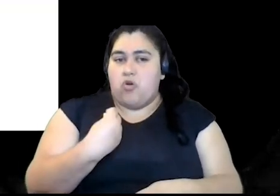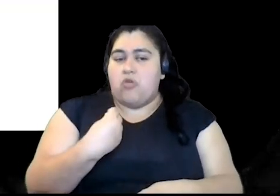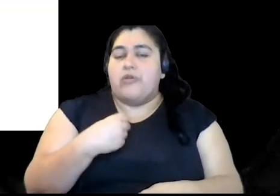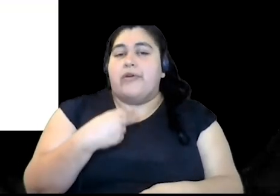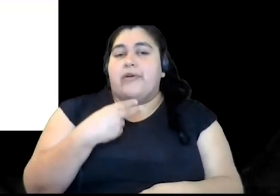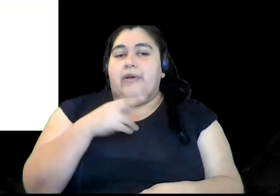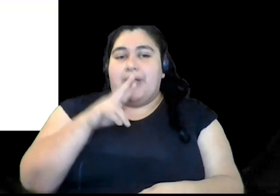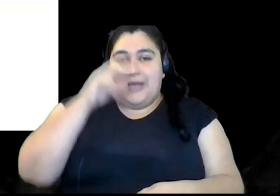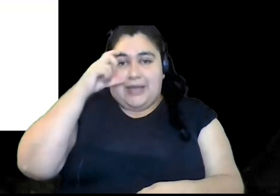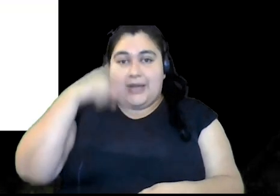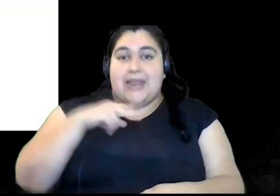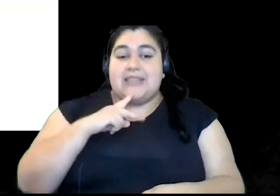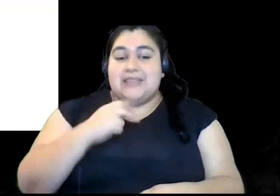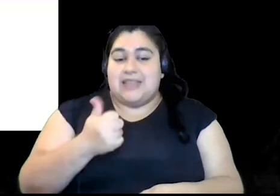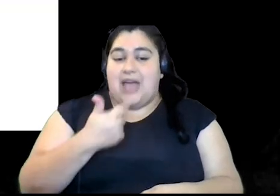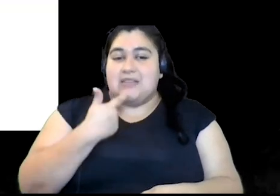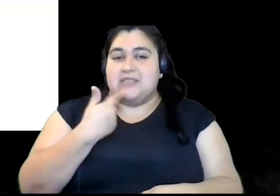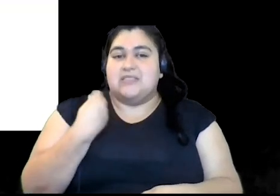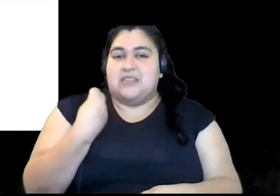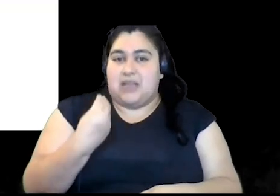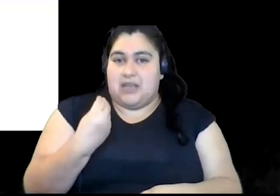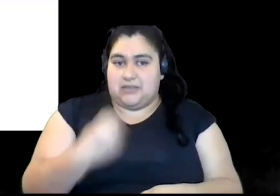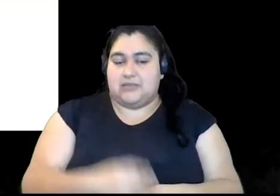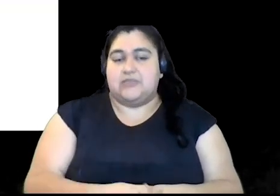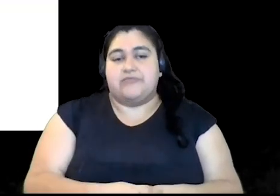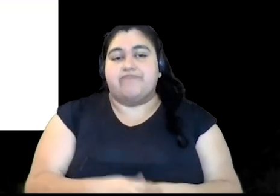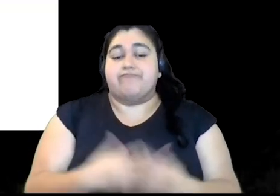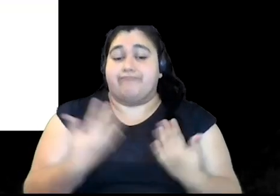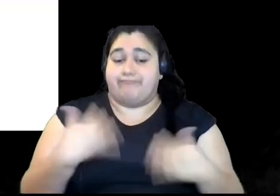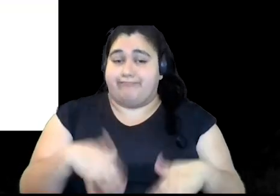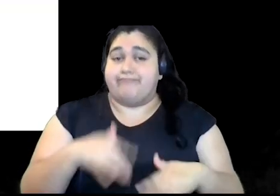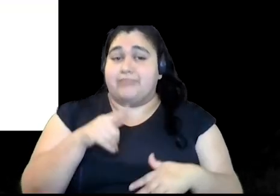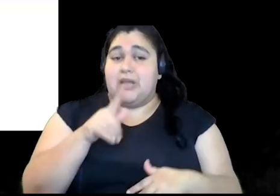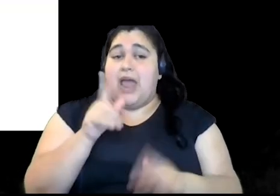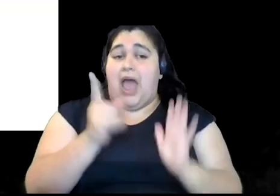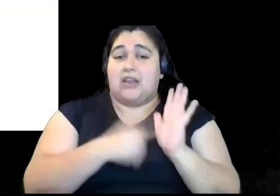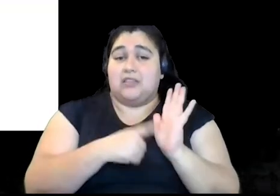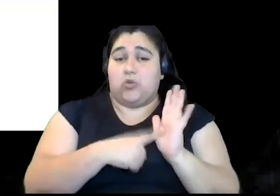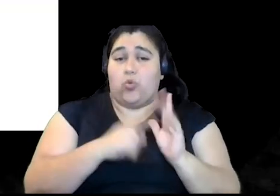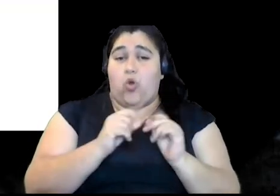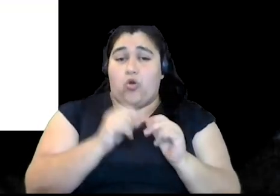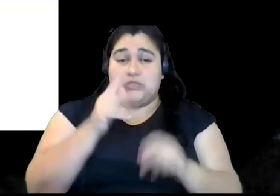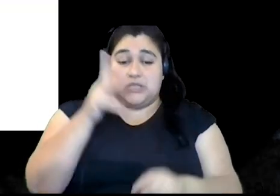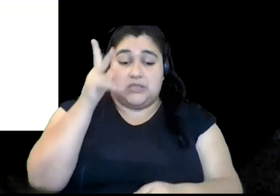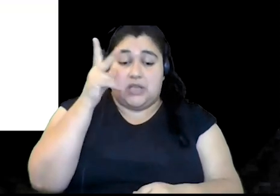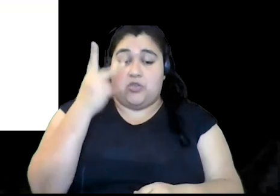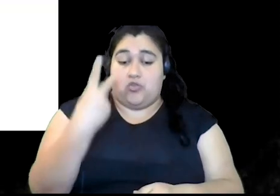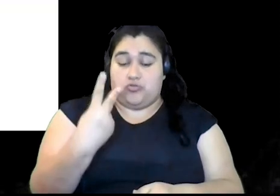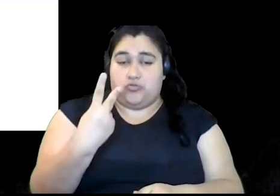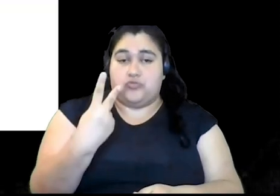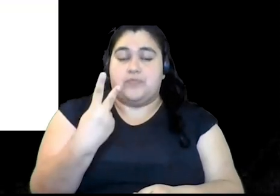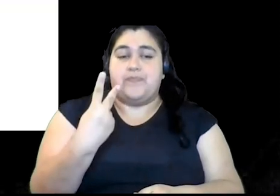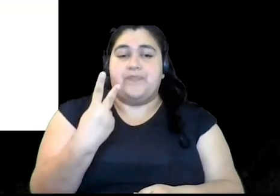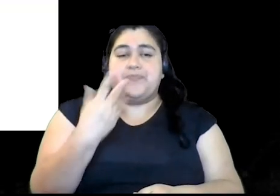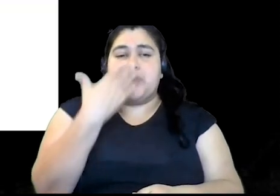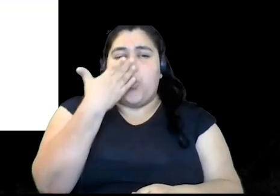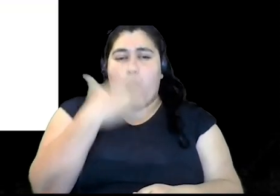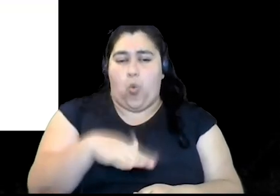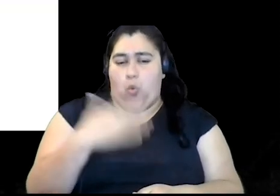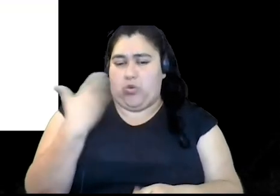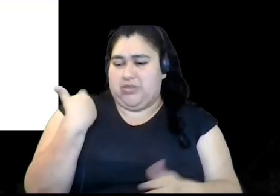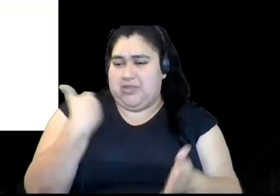trabajo, ustedes saben que son todas las tipificadas en el artículo 82, pero la